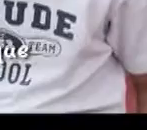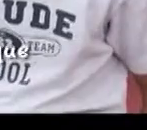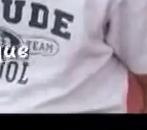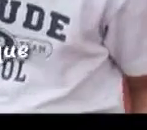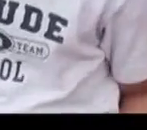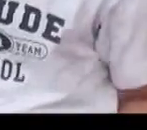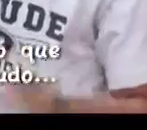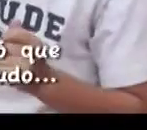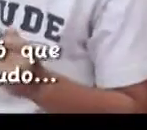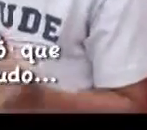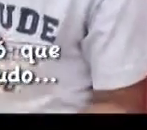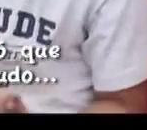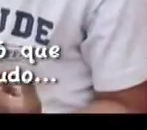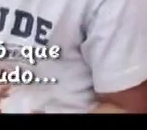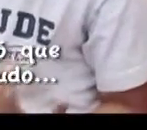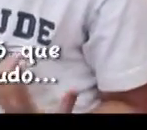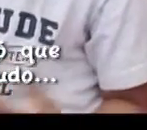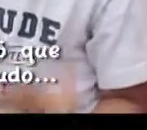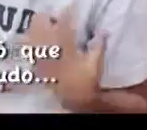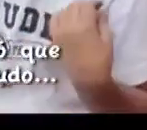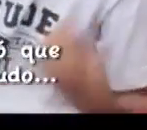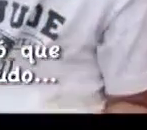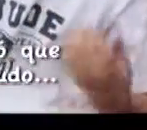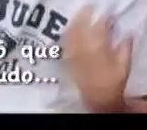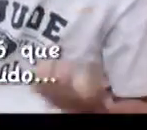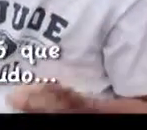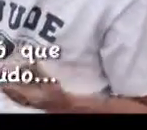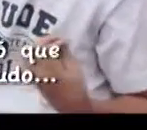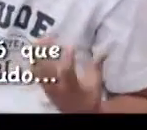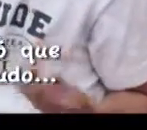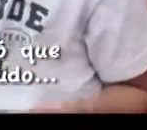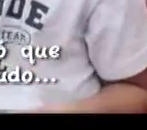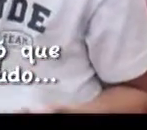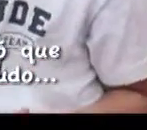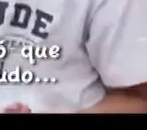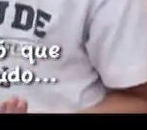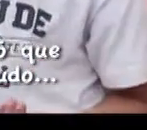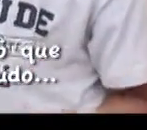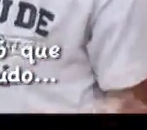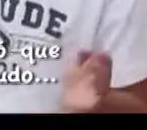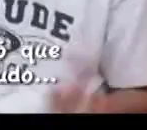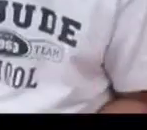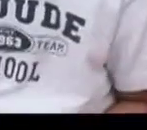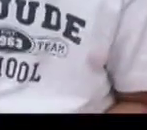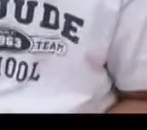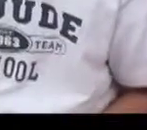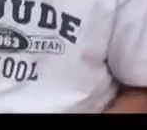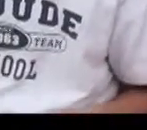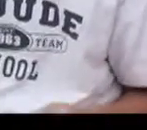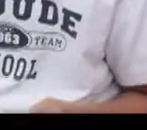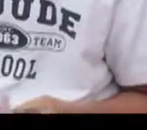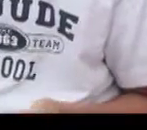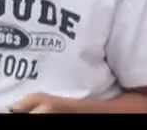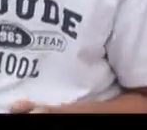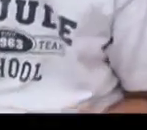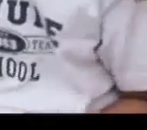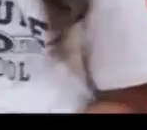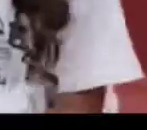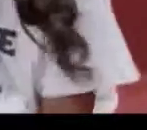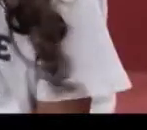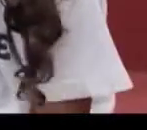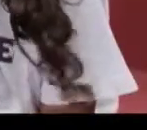día que ella se sintió muy feliz porque sintió que ella pudo lograr algo que nunca pudo